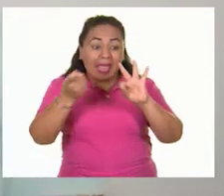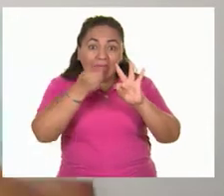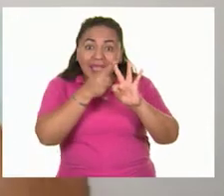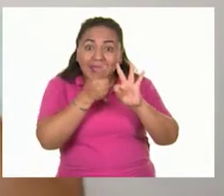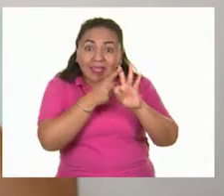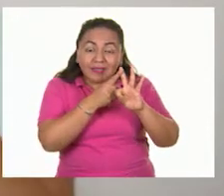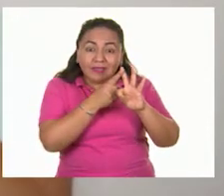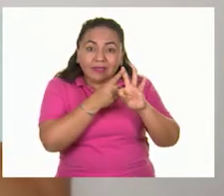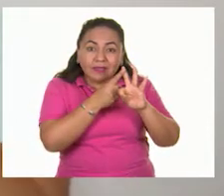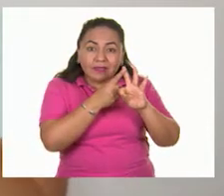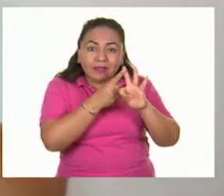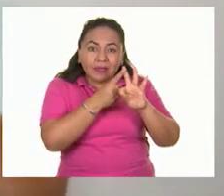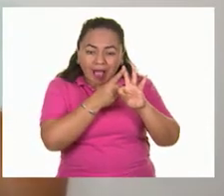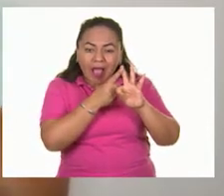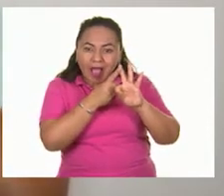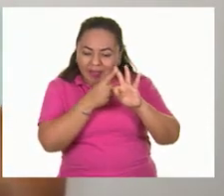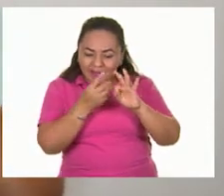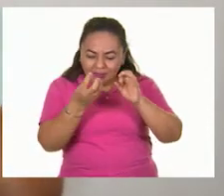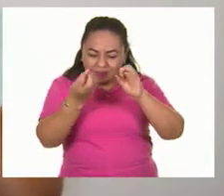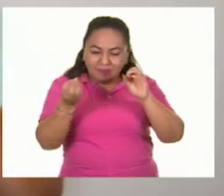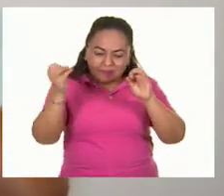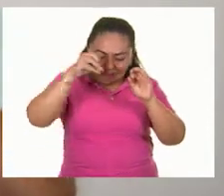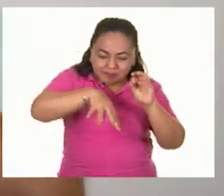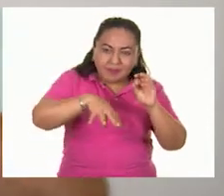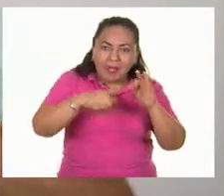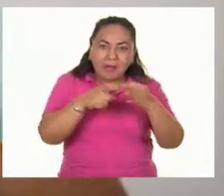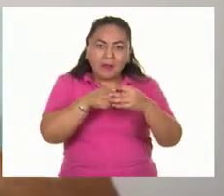Este lo echó al sartén.